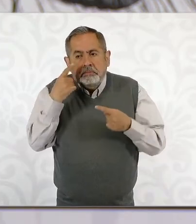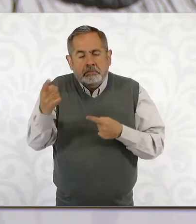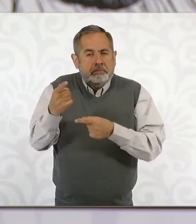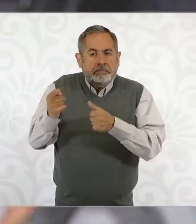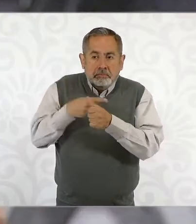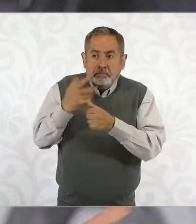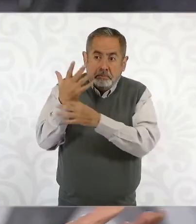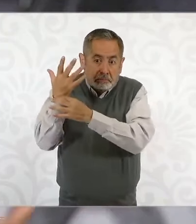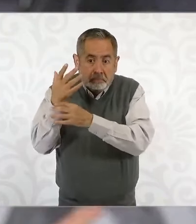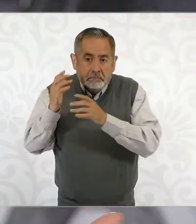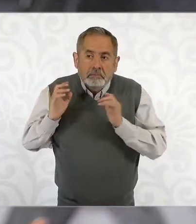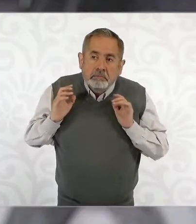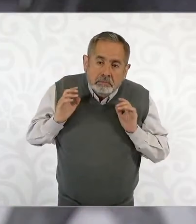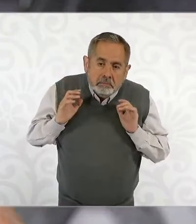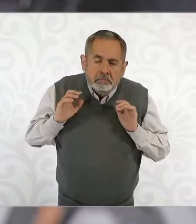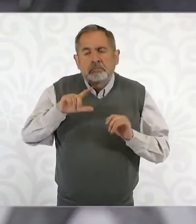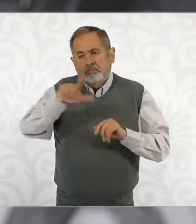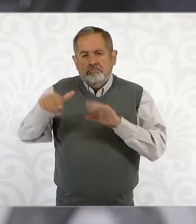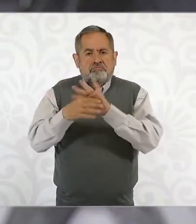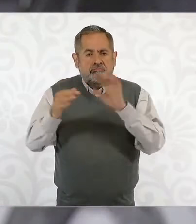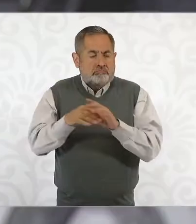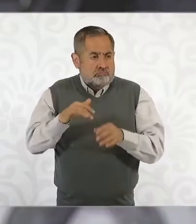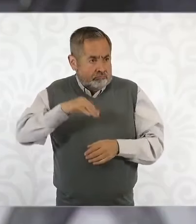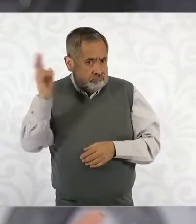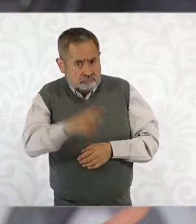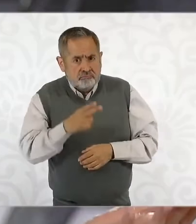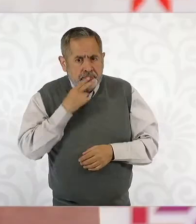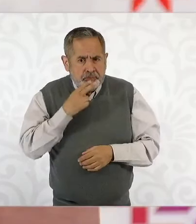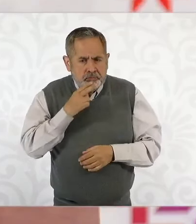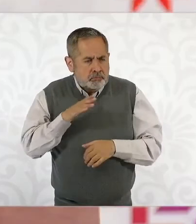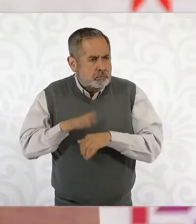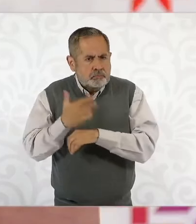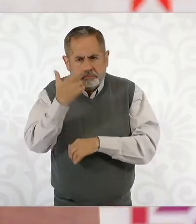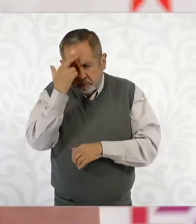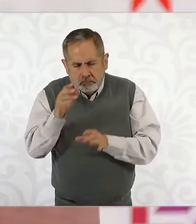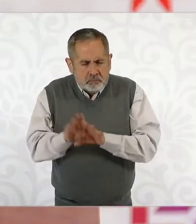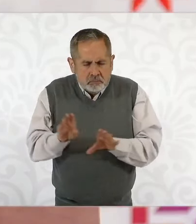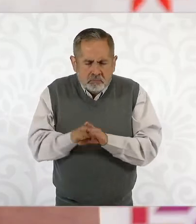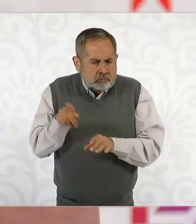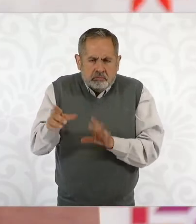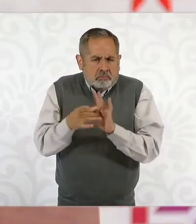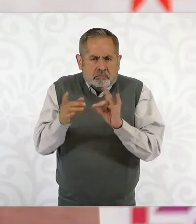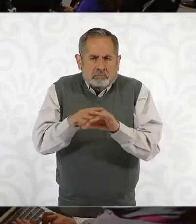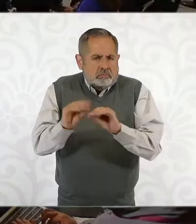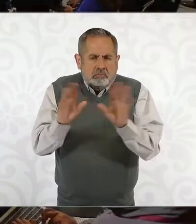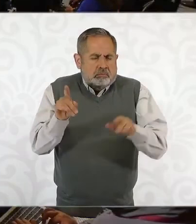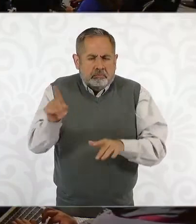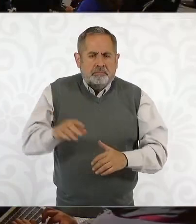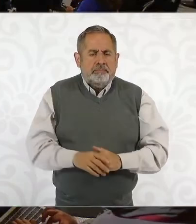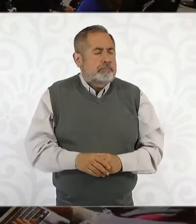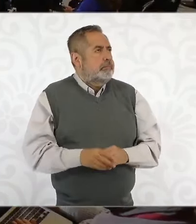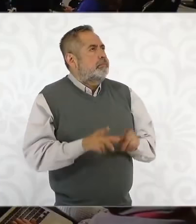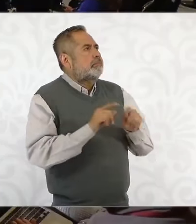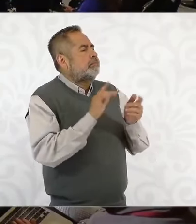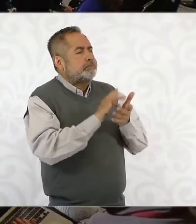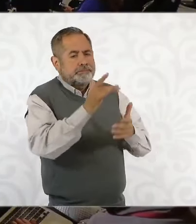vez aclarado, pues ella también tiene que aclarar si usó estos aviones, por qué y bajo qué condiciones. Muchas gracias,